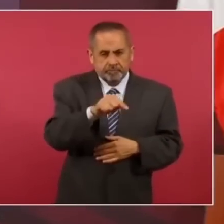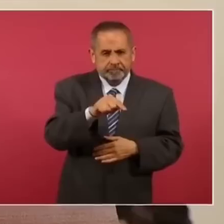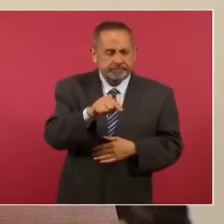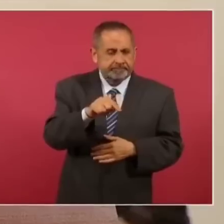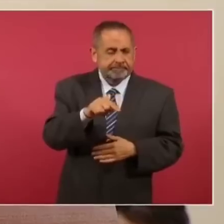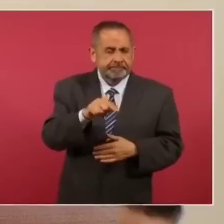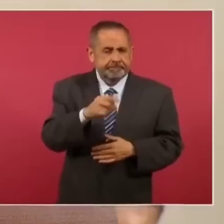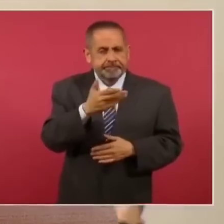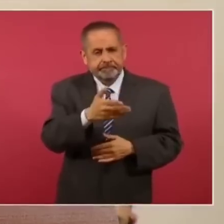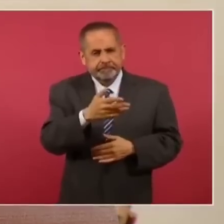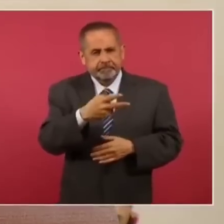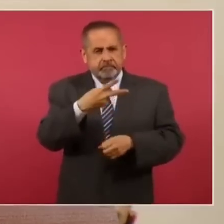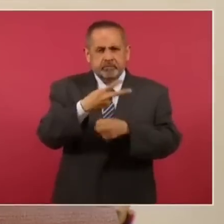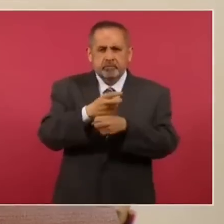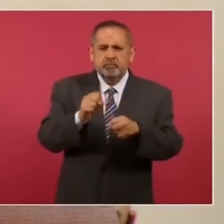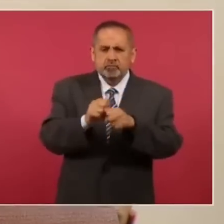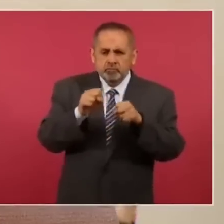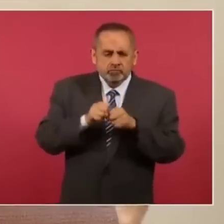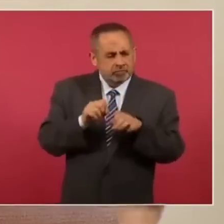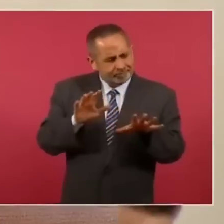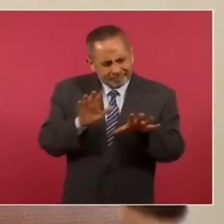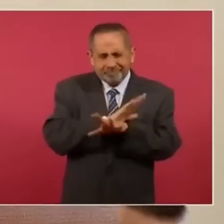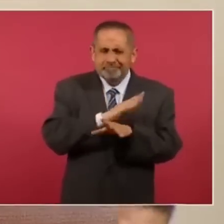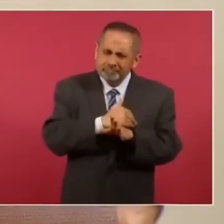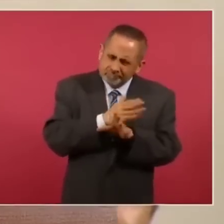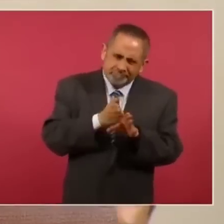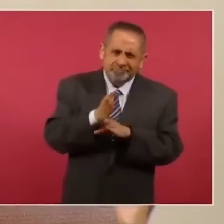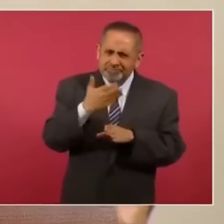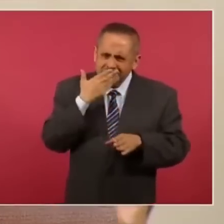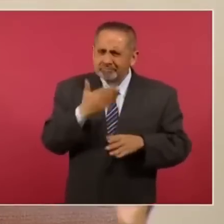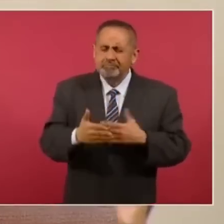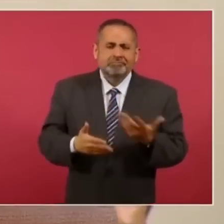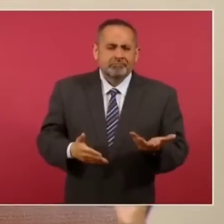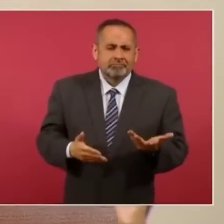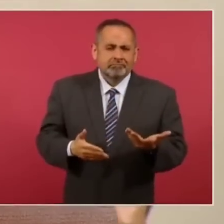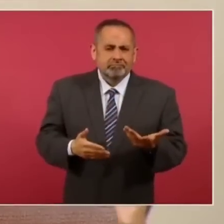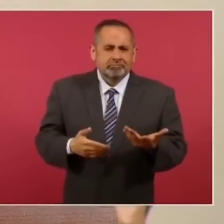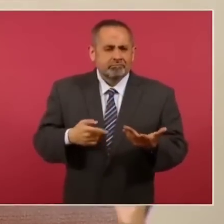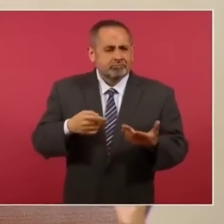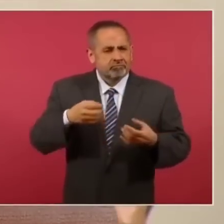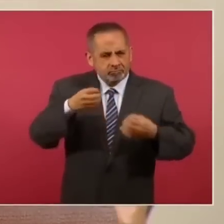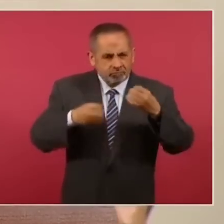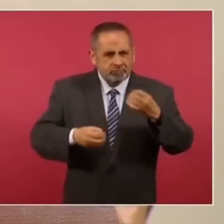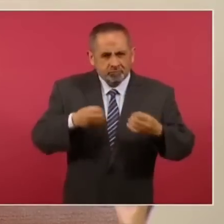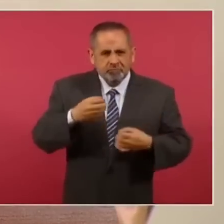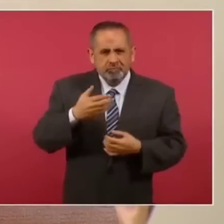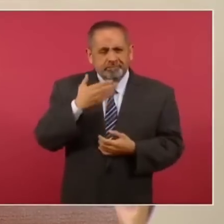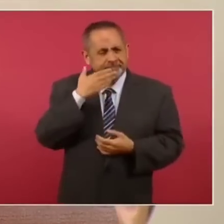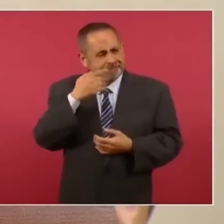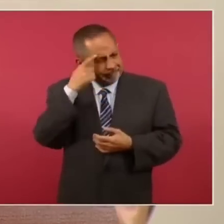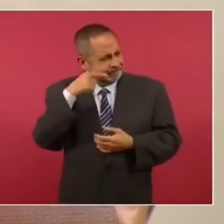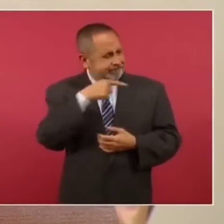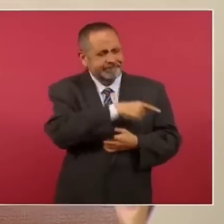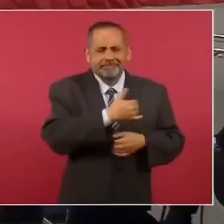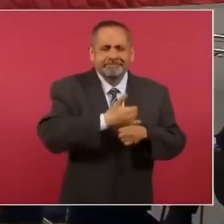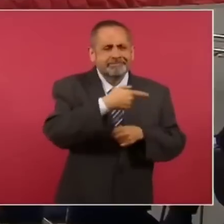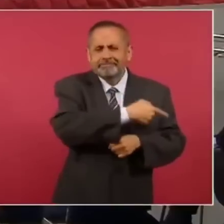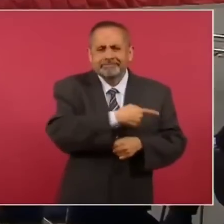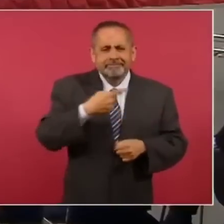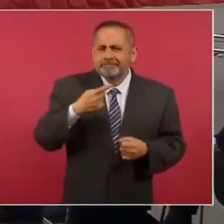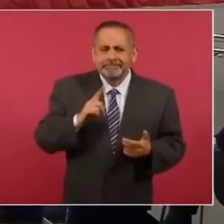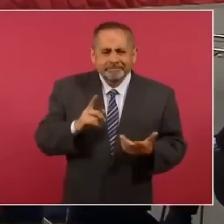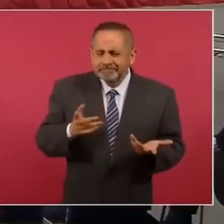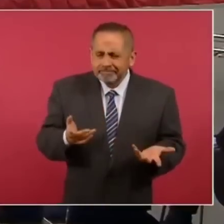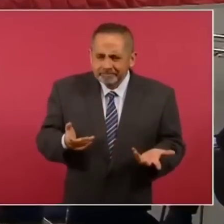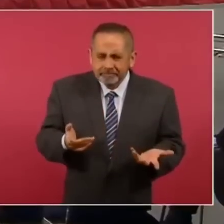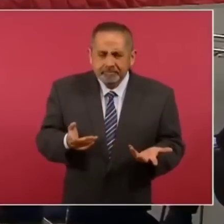que la segunda sala rectifique esto, que ese rumbo es inconveniente para México,